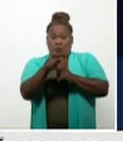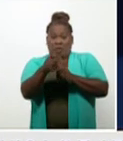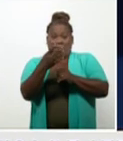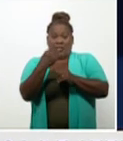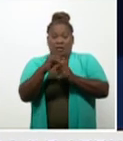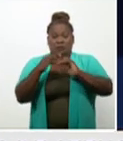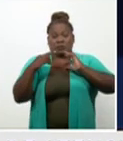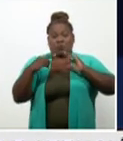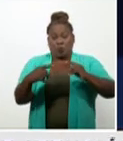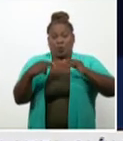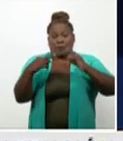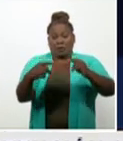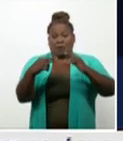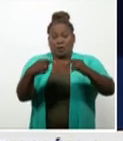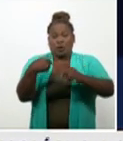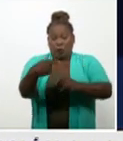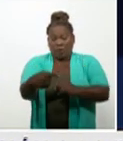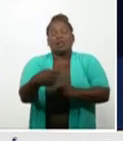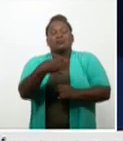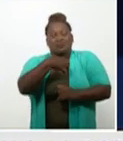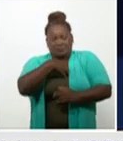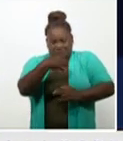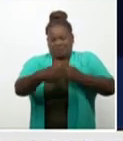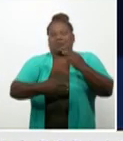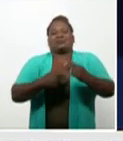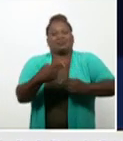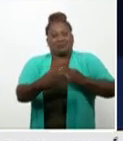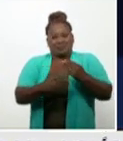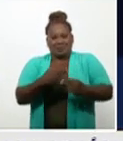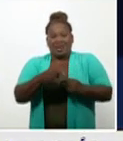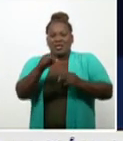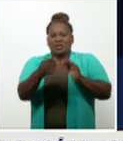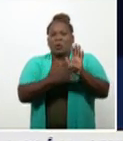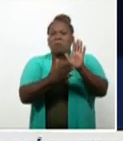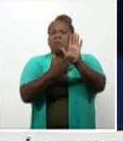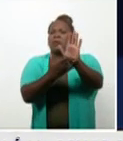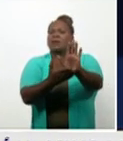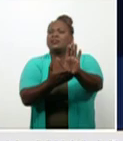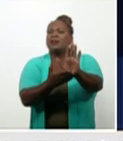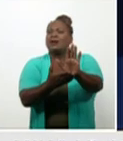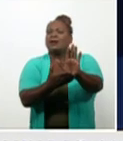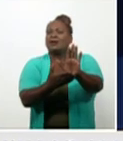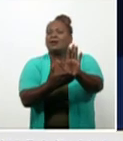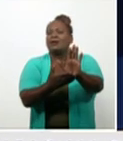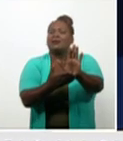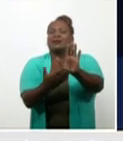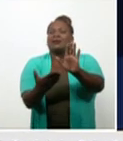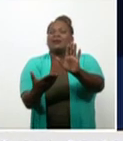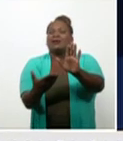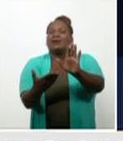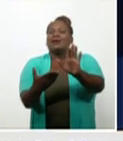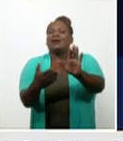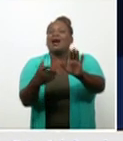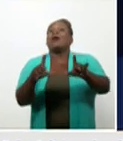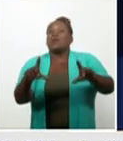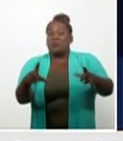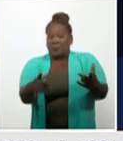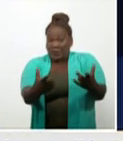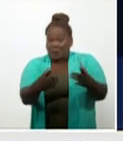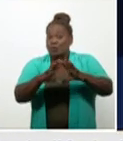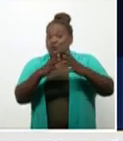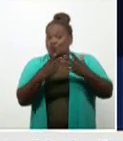es que lo tengo que repetir, porque esto nos demuestra que si cumplimos con todo lo que está